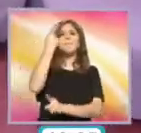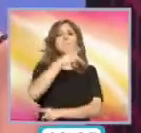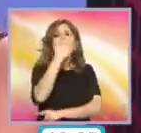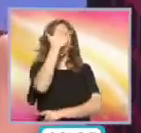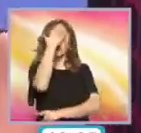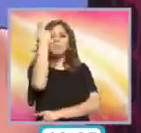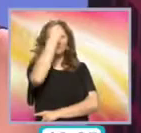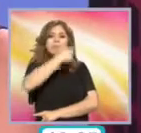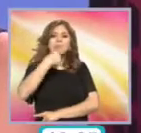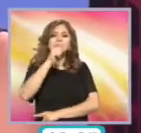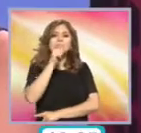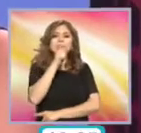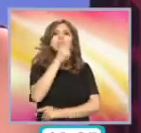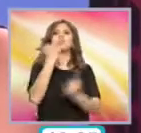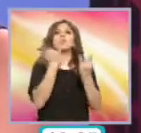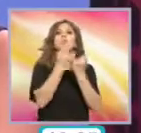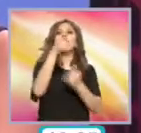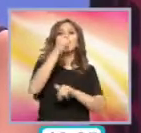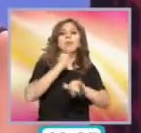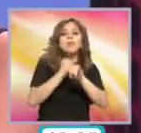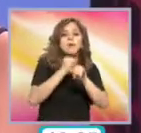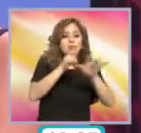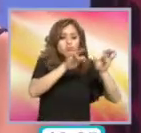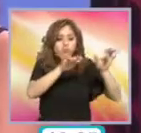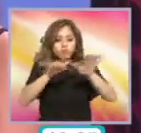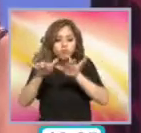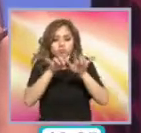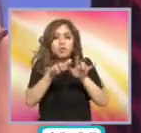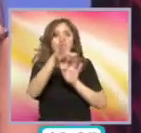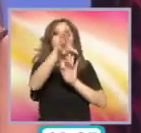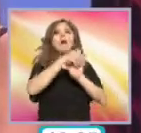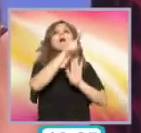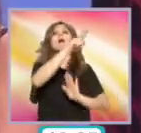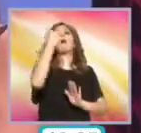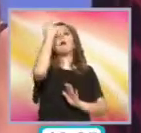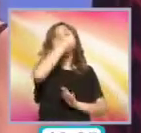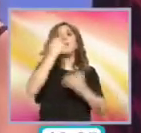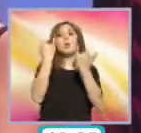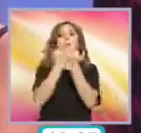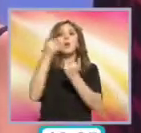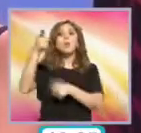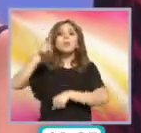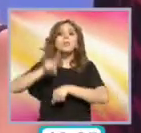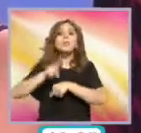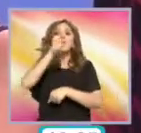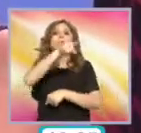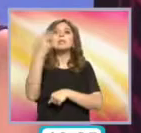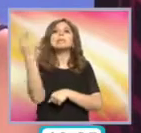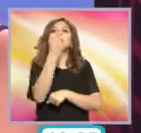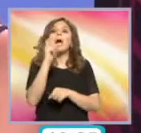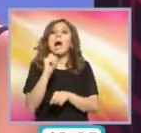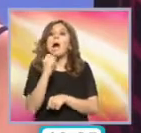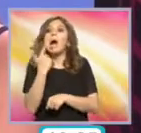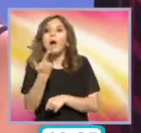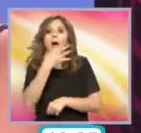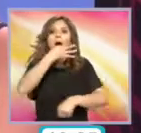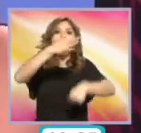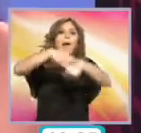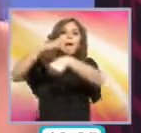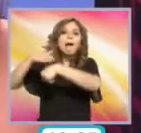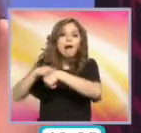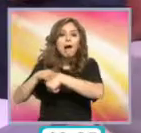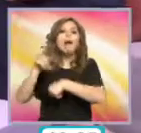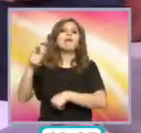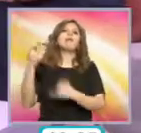con ellos para alguna emergencia o en alguna puedes mandar un correo incluso, puedes mandar un correo, pero pues también por el Twitter es un arma maravillosa.